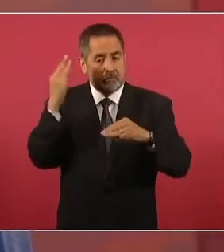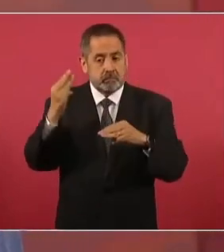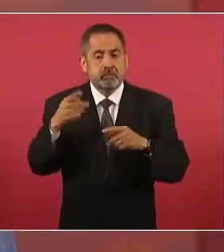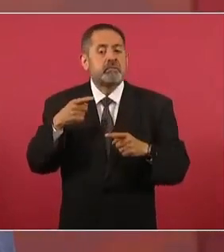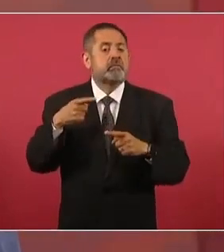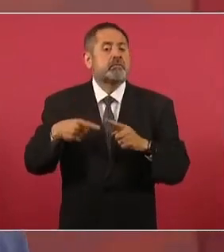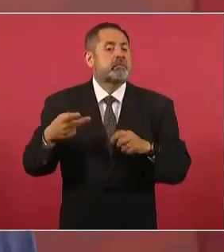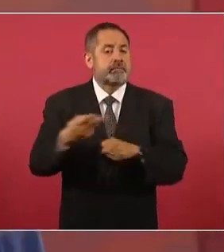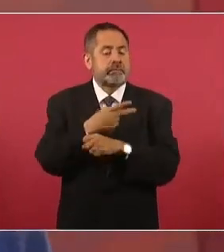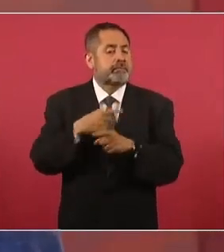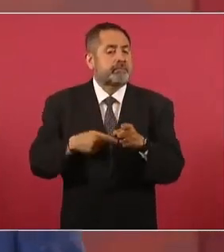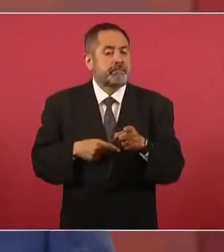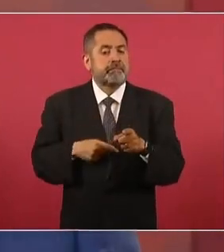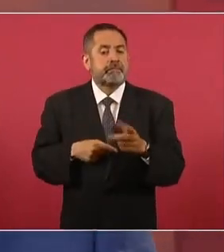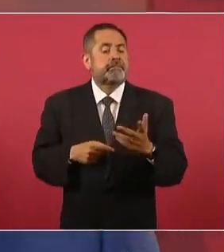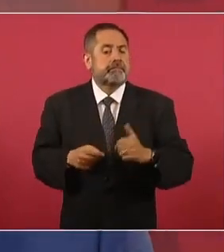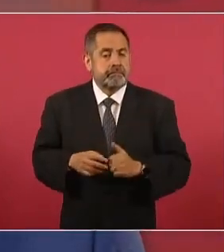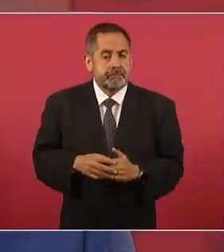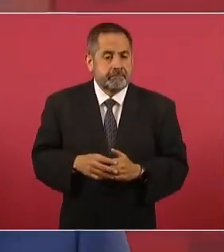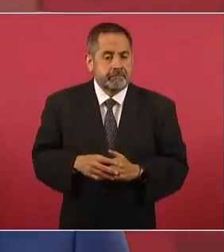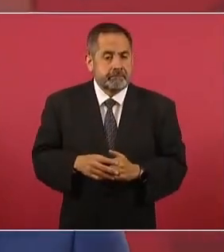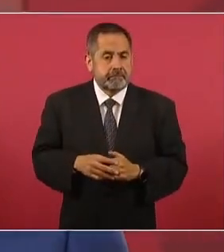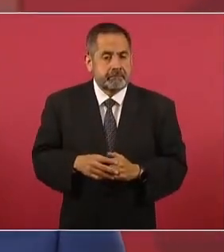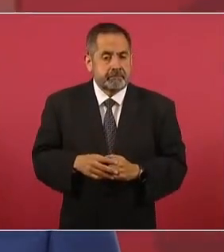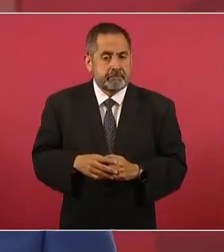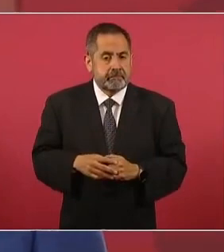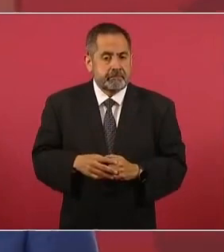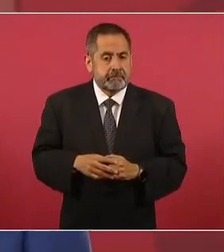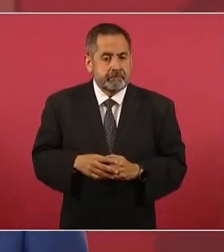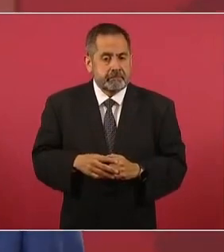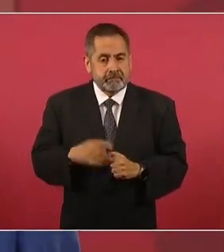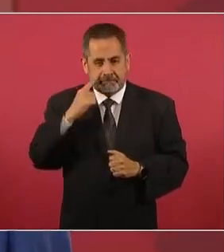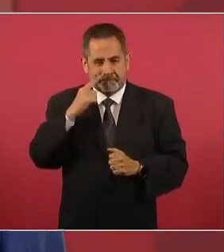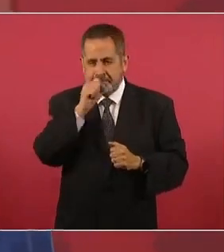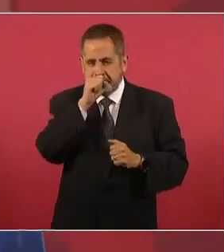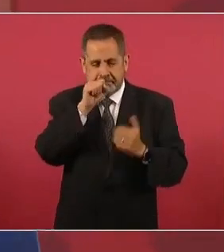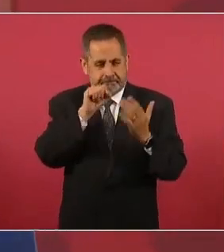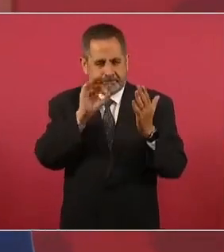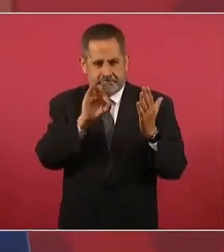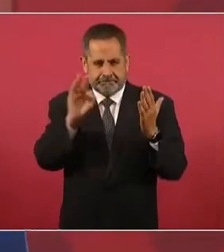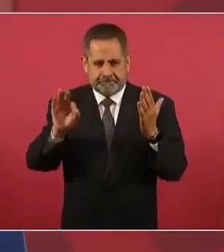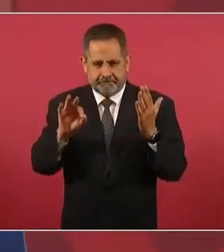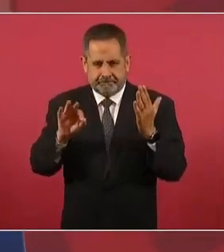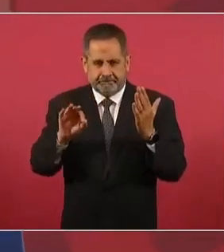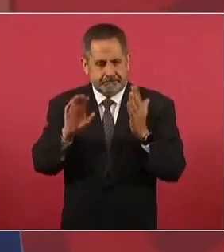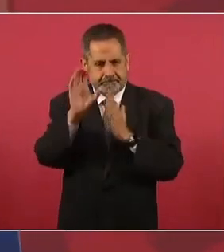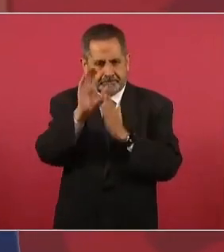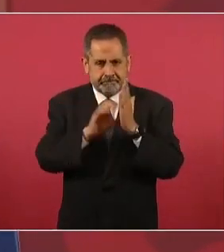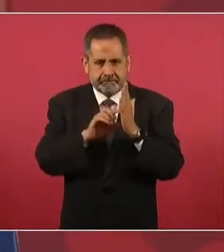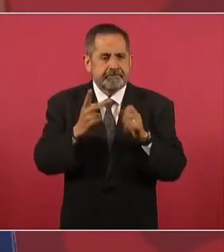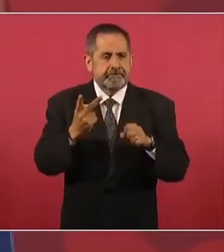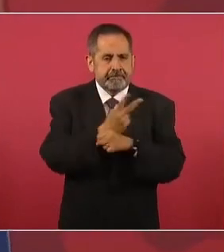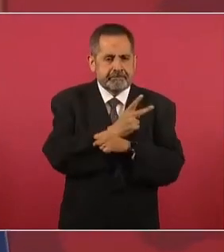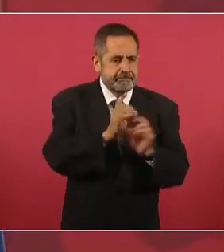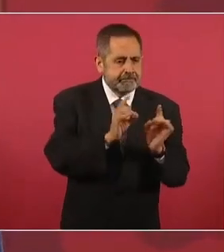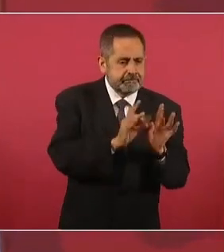y vean nada más el calendario de